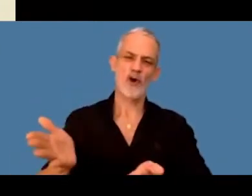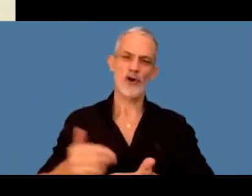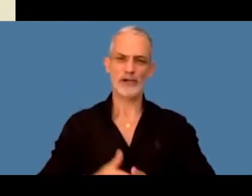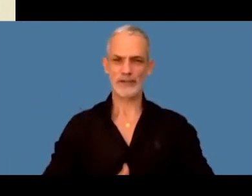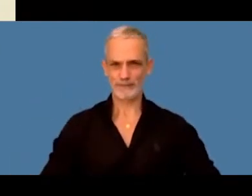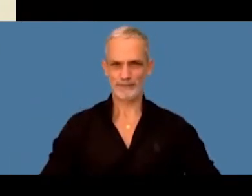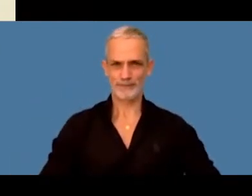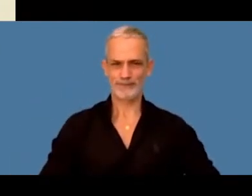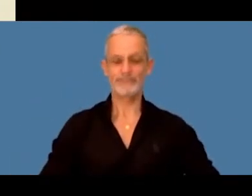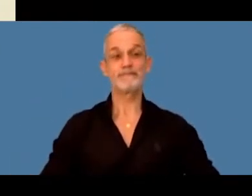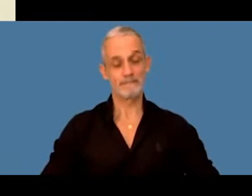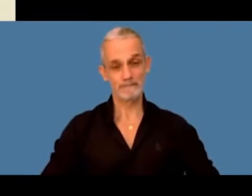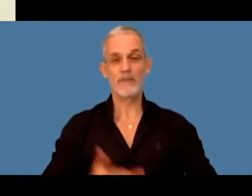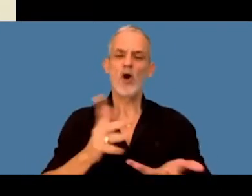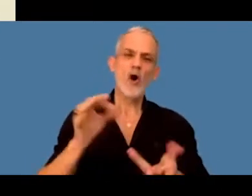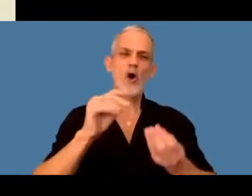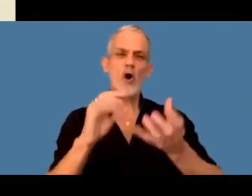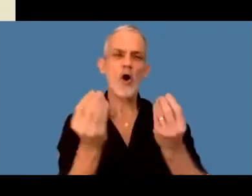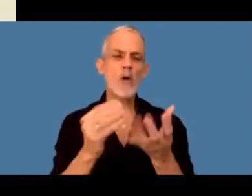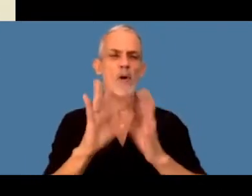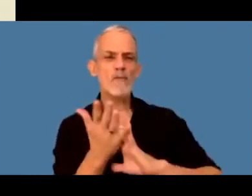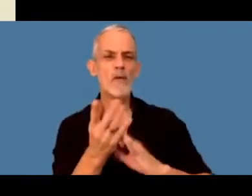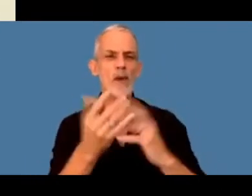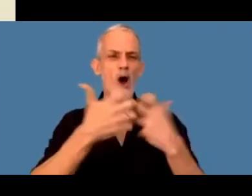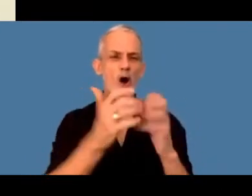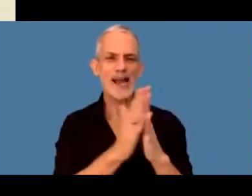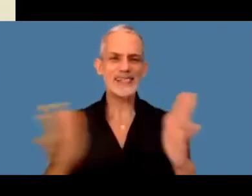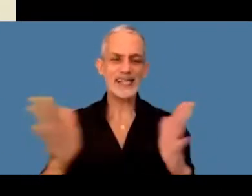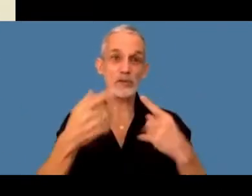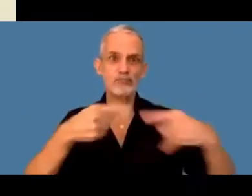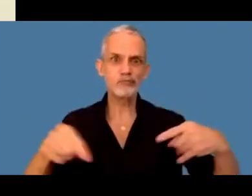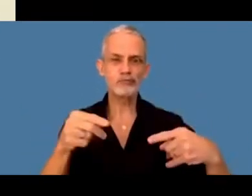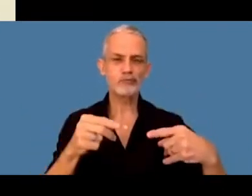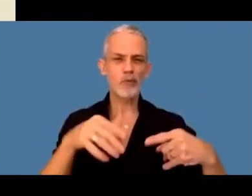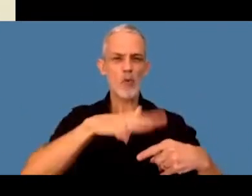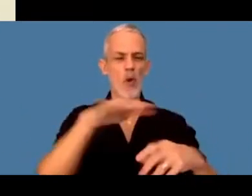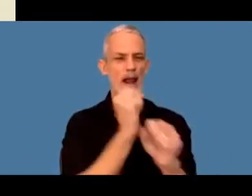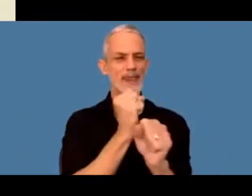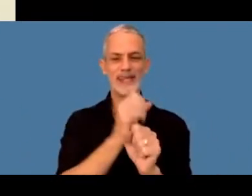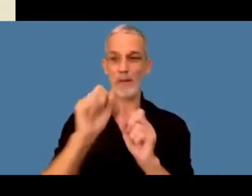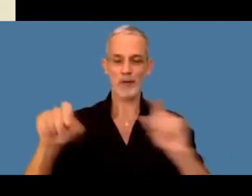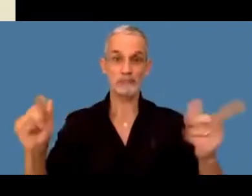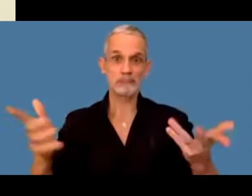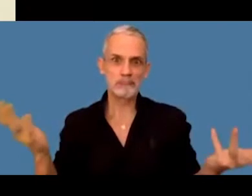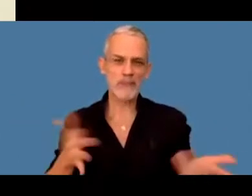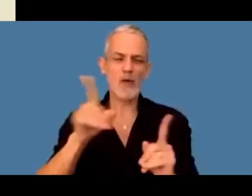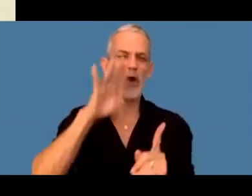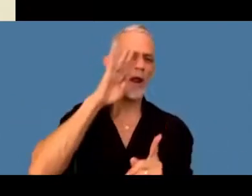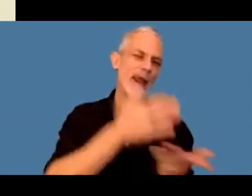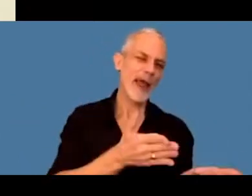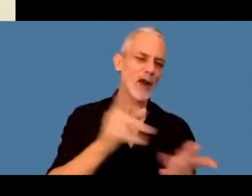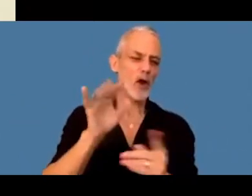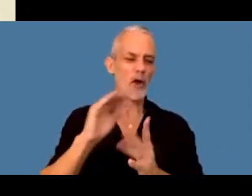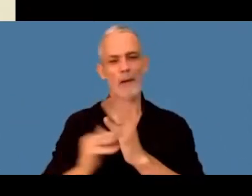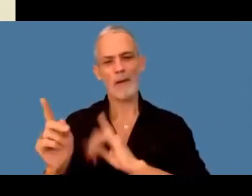¿No? O cómo se organizan cuestiones en el lugar de trabajo. Ni hablar de la informalidad. Hay sectores, bueno, acá se requiere